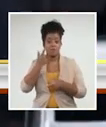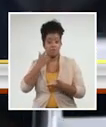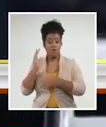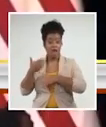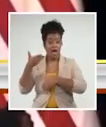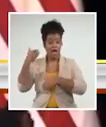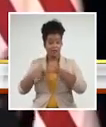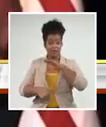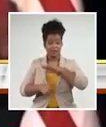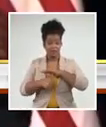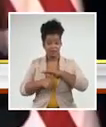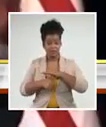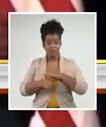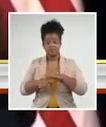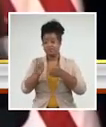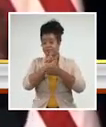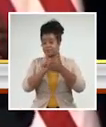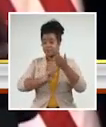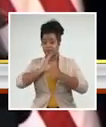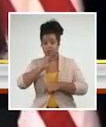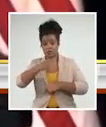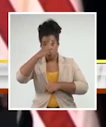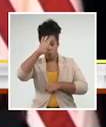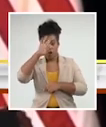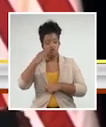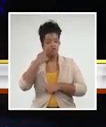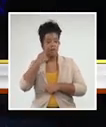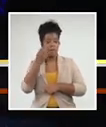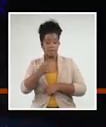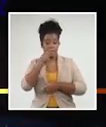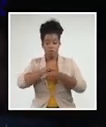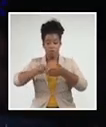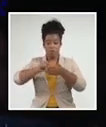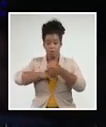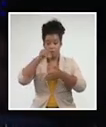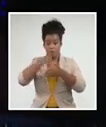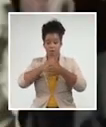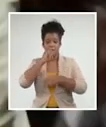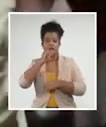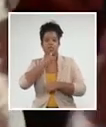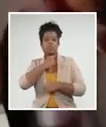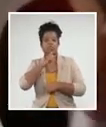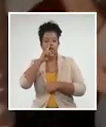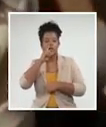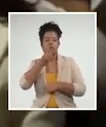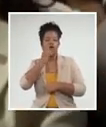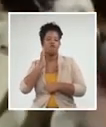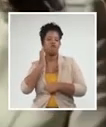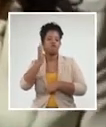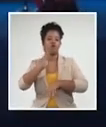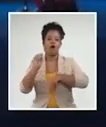educación un poco mejor. O sea, los demócratas, los gobiernos demócratas sí que intentan